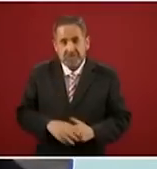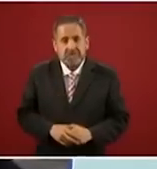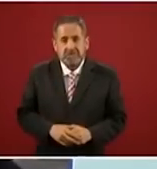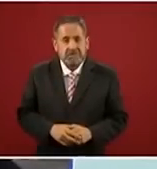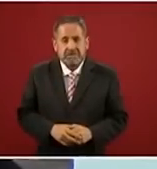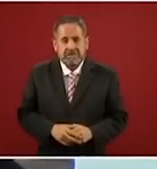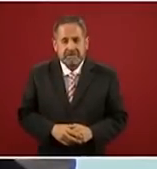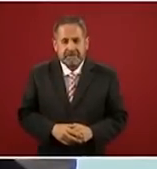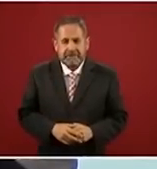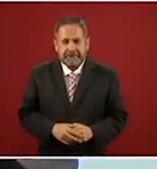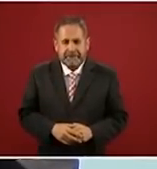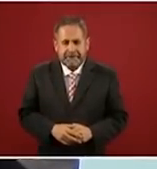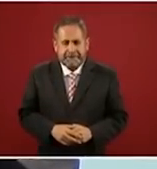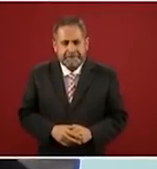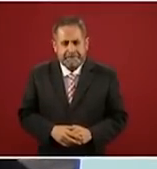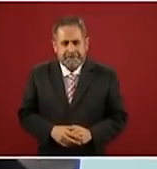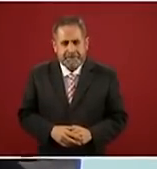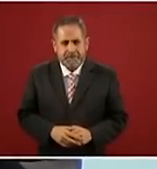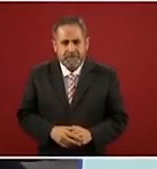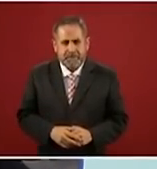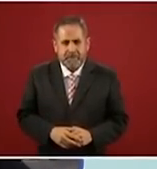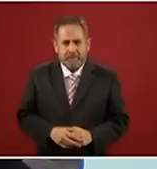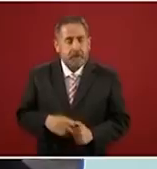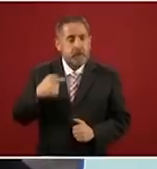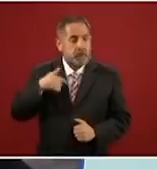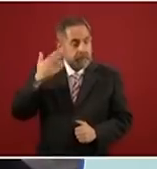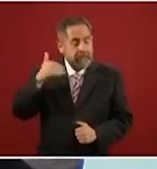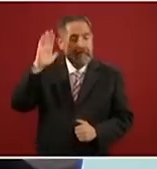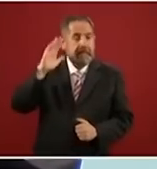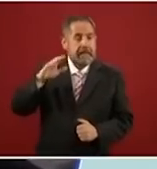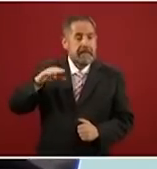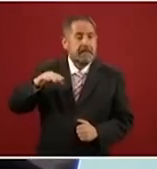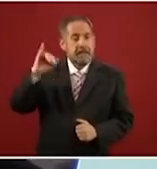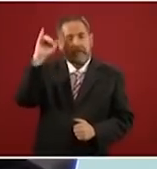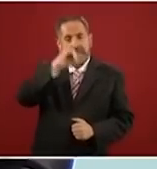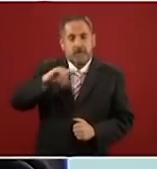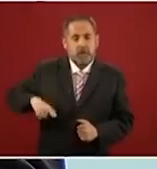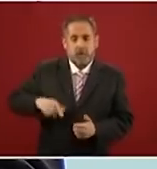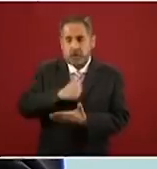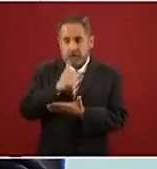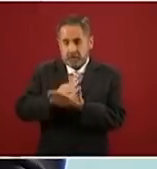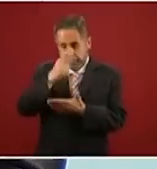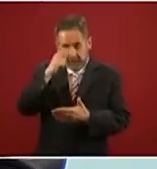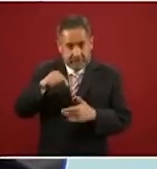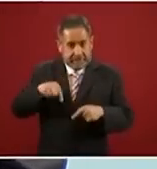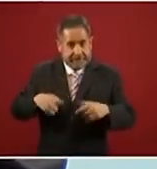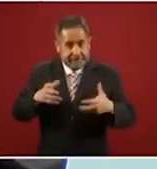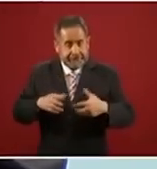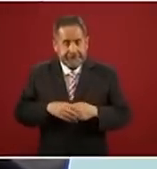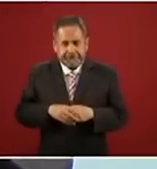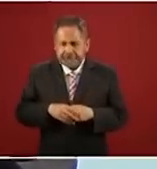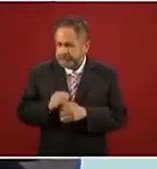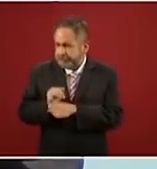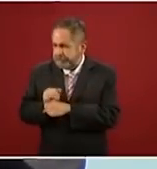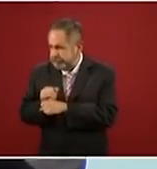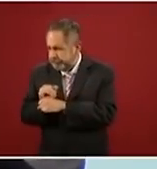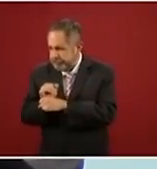cuándo fije el gobierno en la ciudad de méxico hicimos un estudio